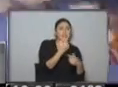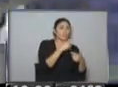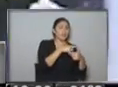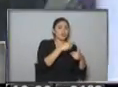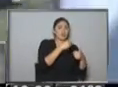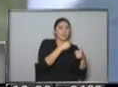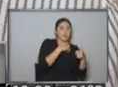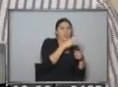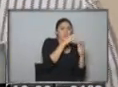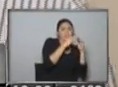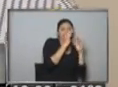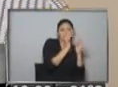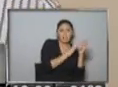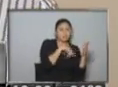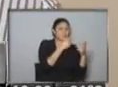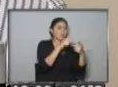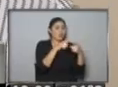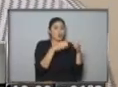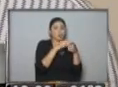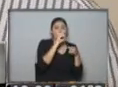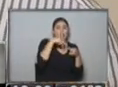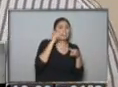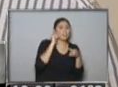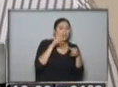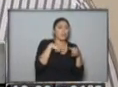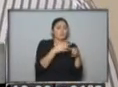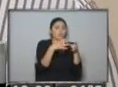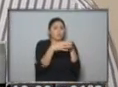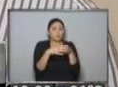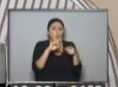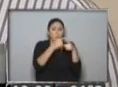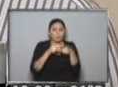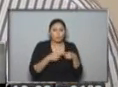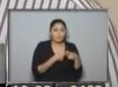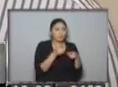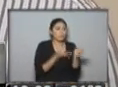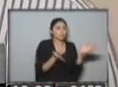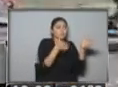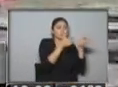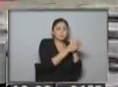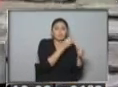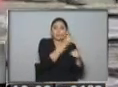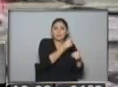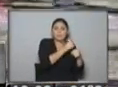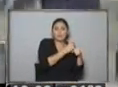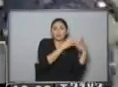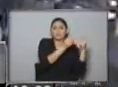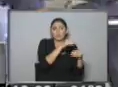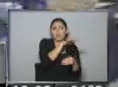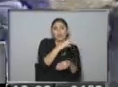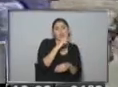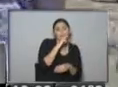de ONGs, de sectores políticos, trabajando solidariamente por los damnificados de La Plata.